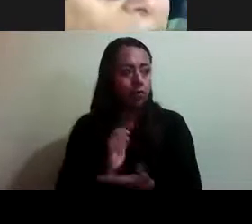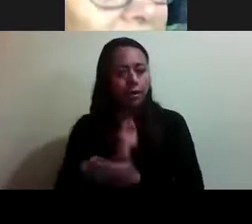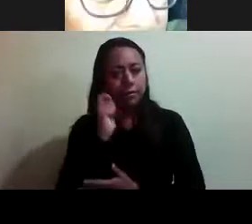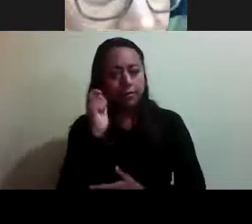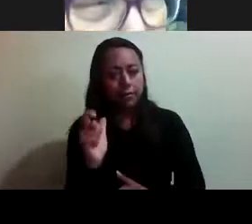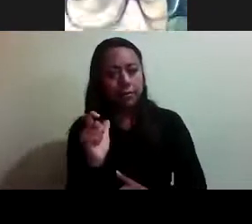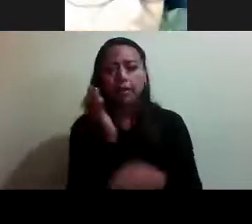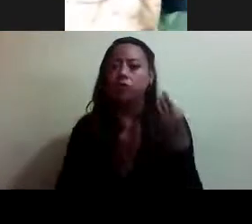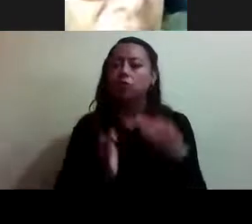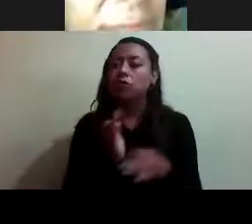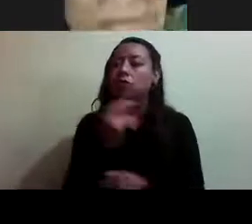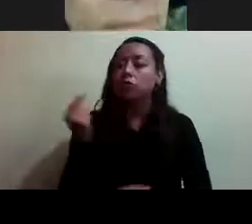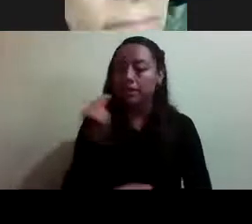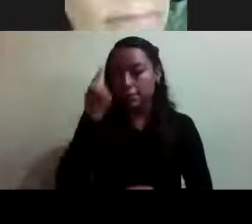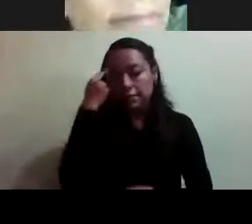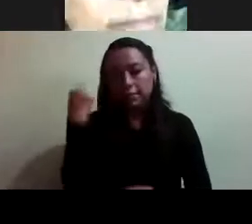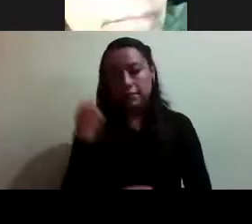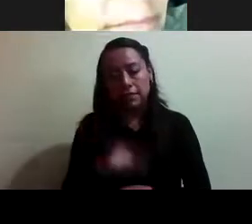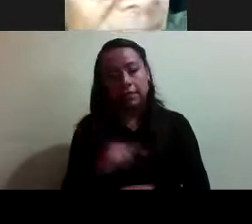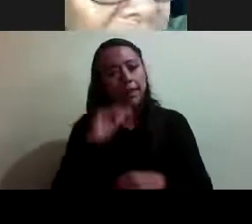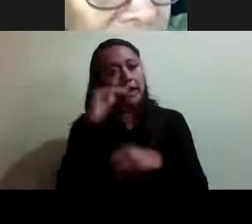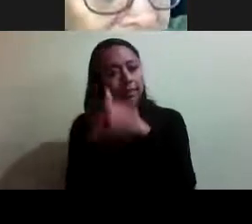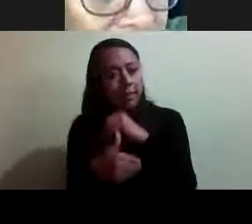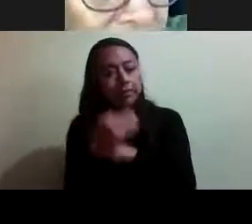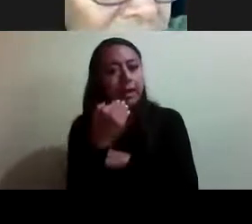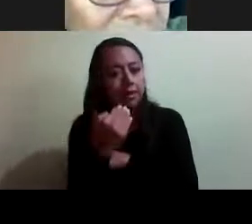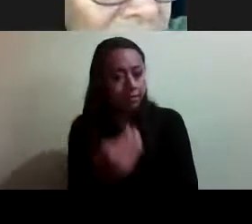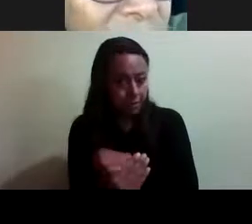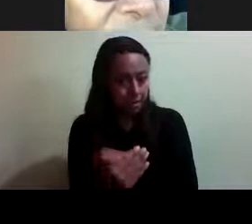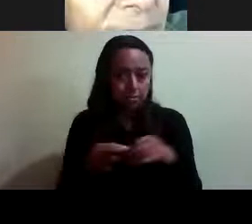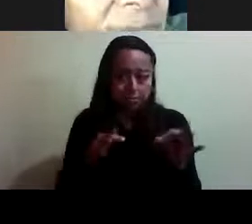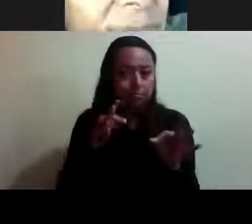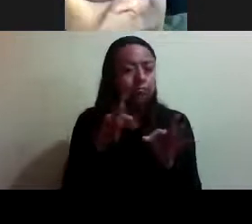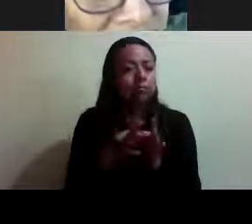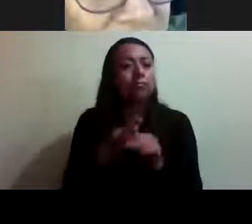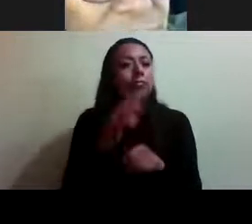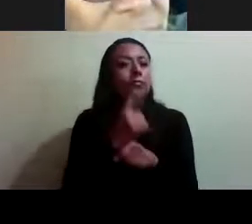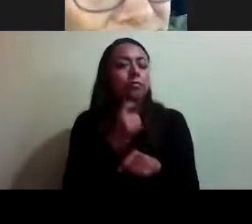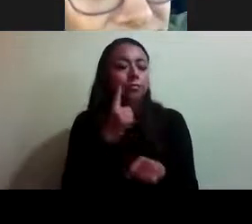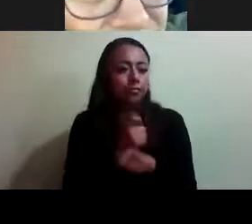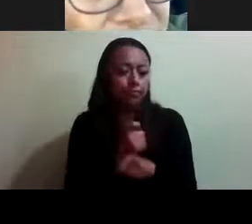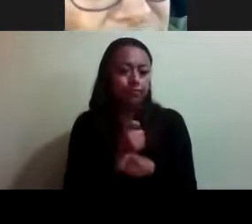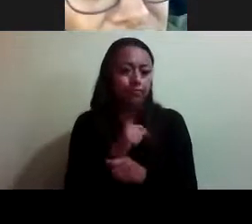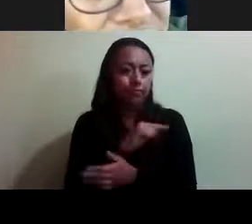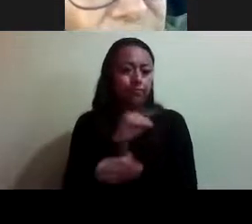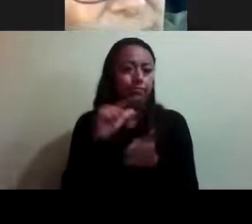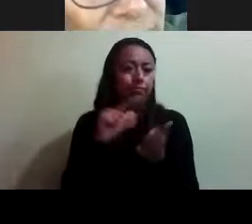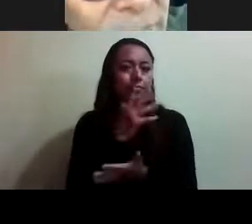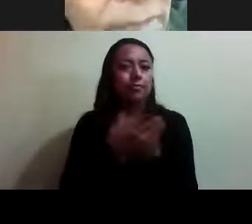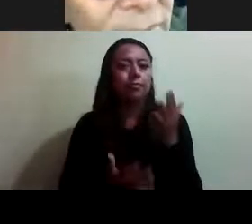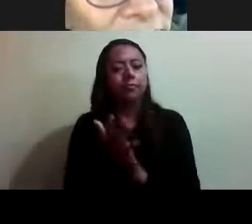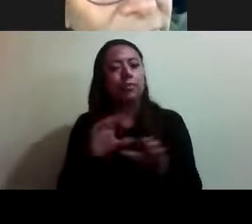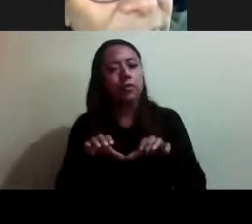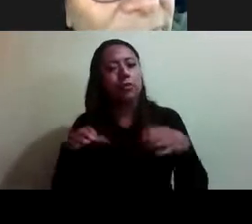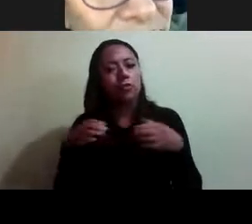lo necesario para concluir de manera correcta la primera de las legislaturas del Congreso de la Ciudad